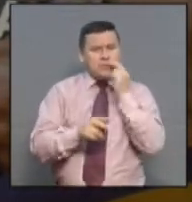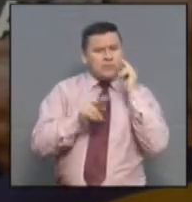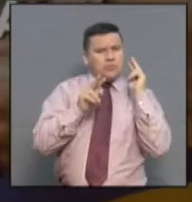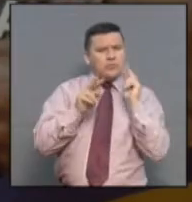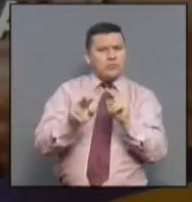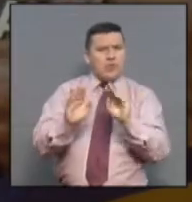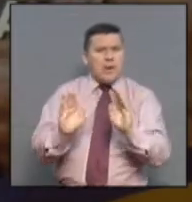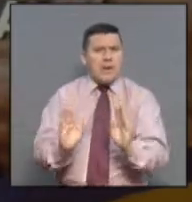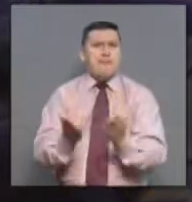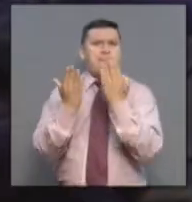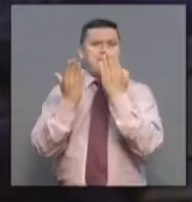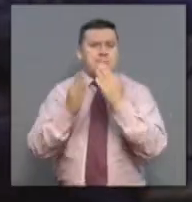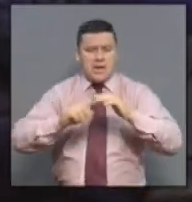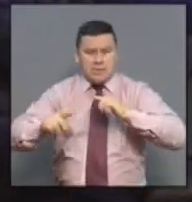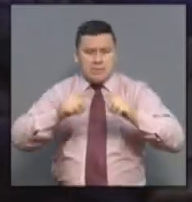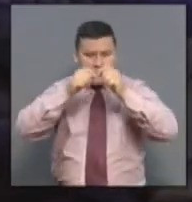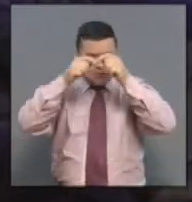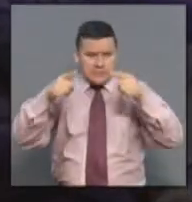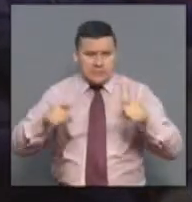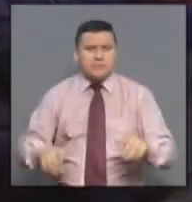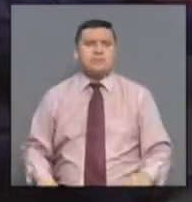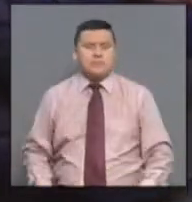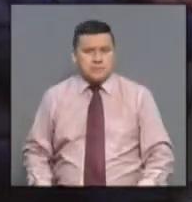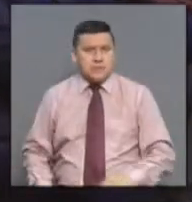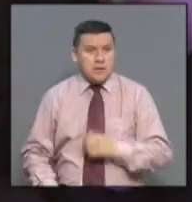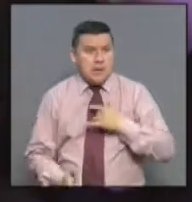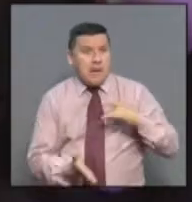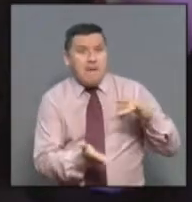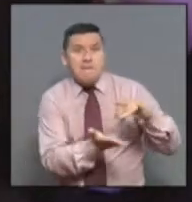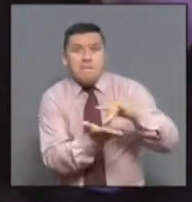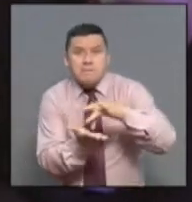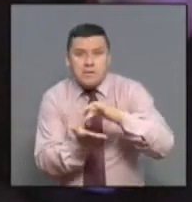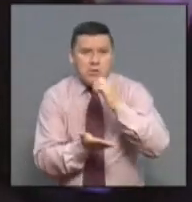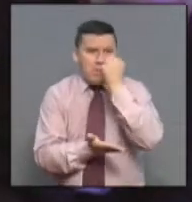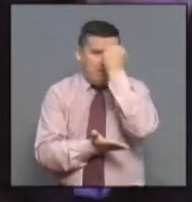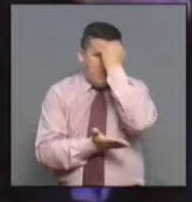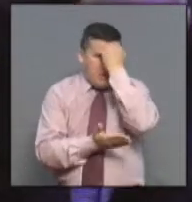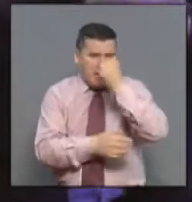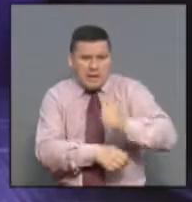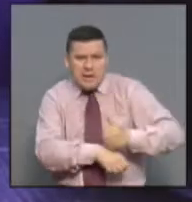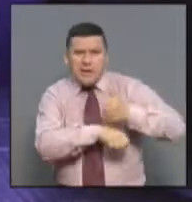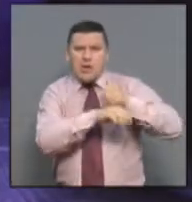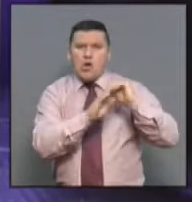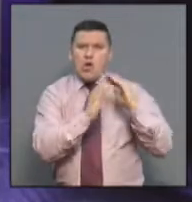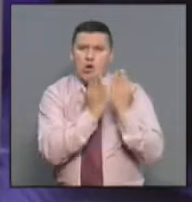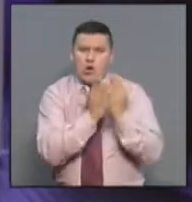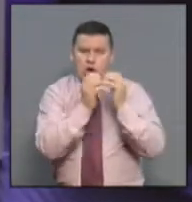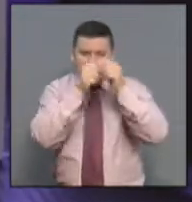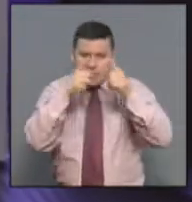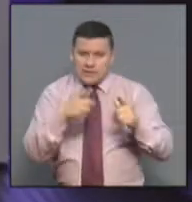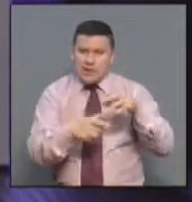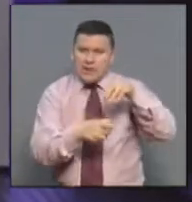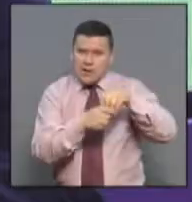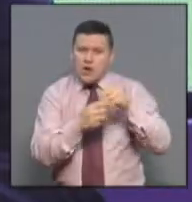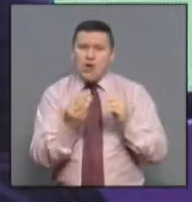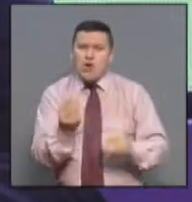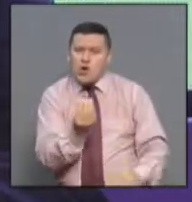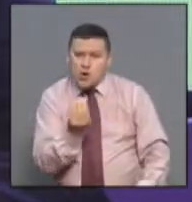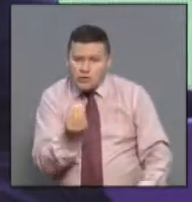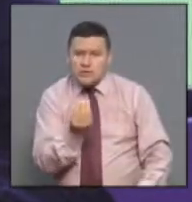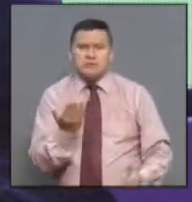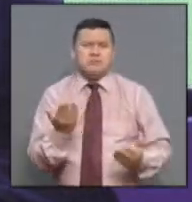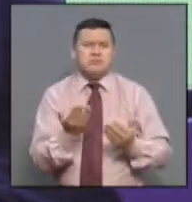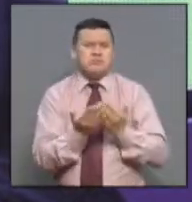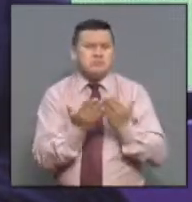se mejora la administración pública. Bueno, y con la participación de docentes, rectores de colegios públicos, concejales